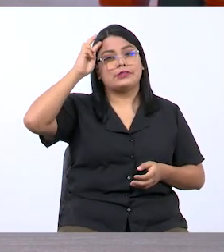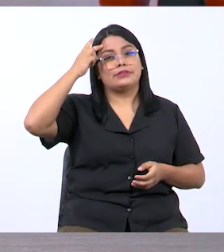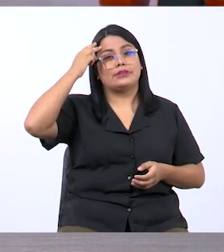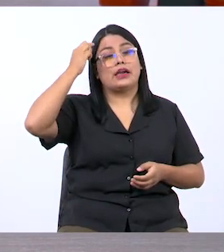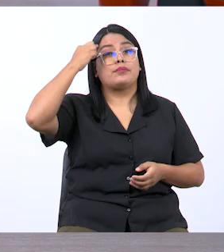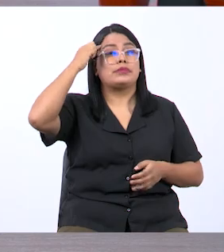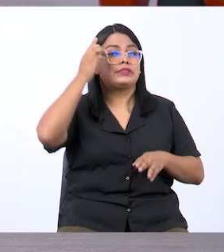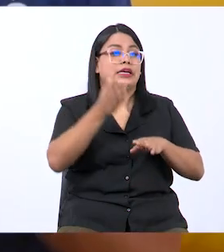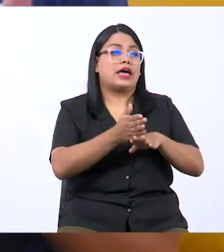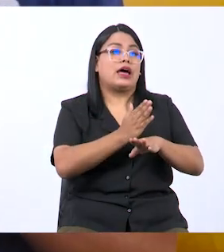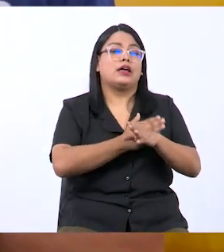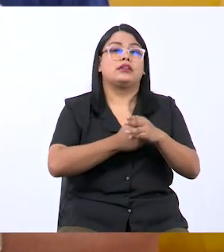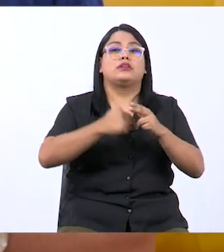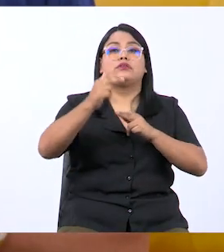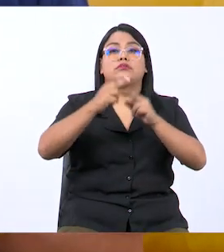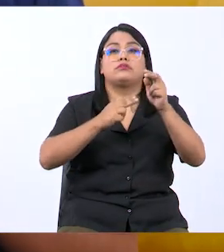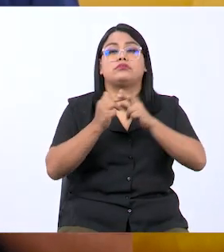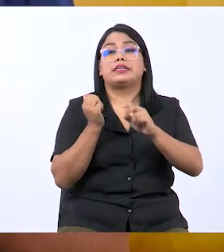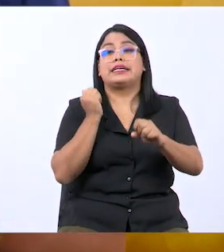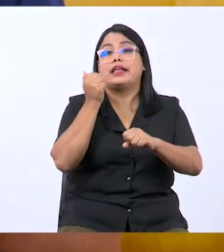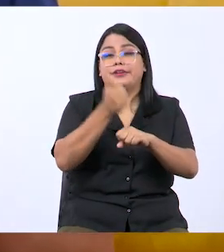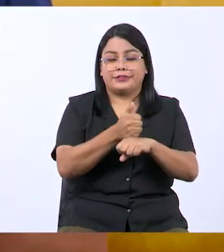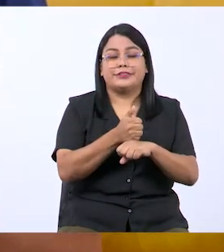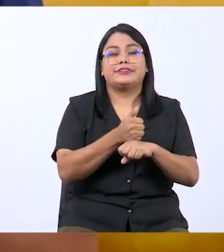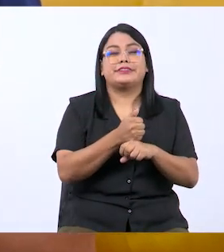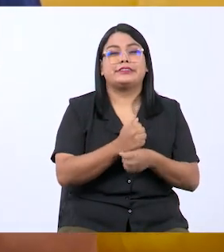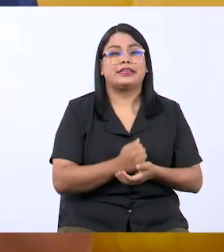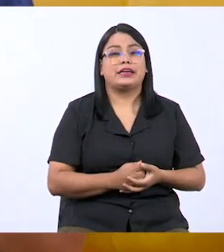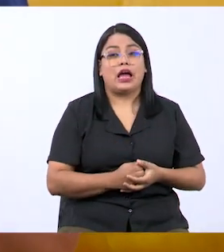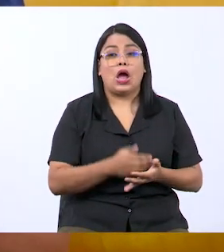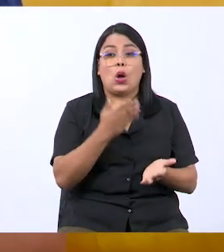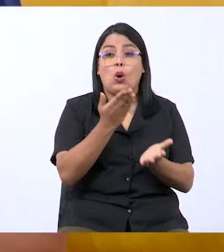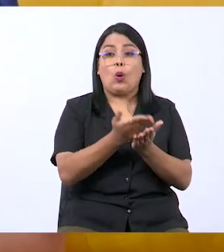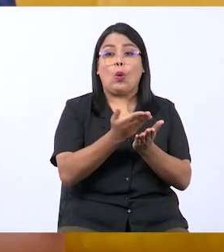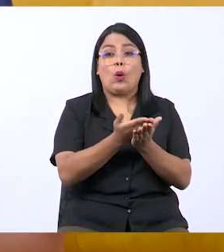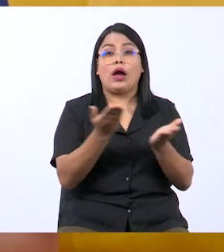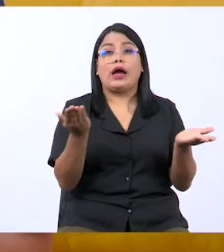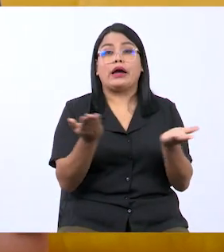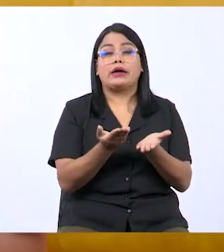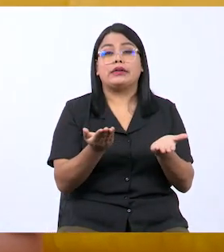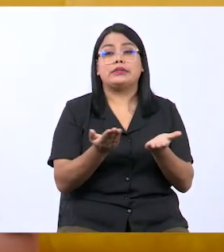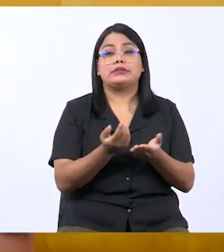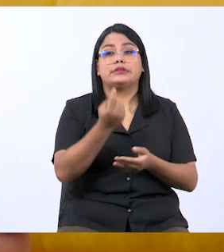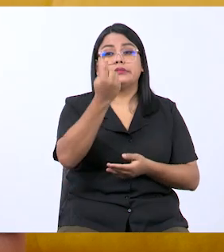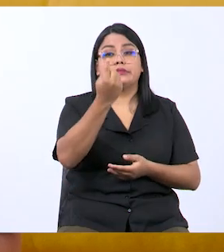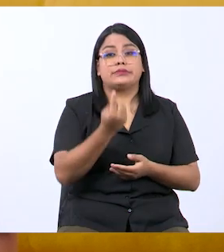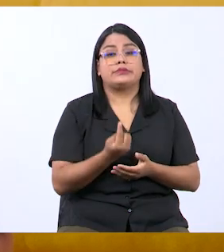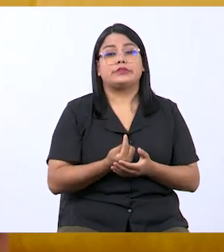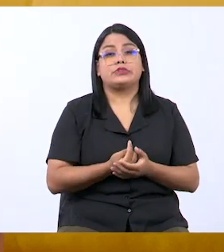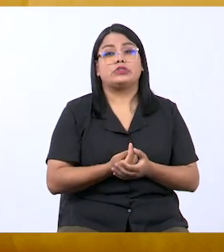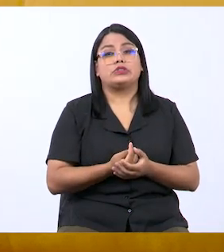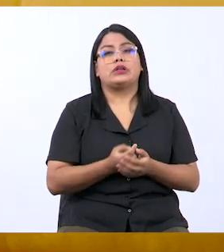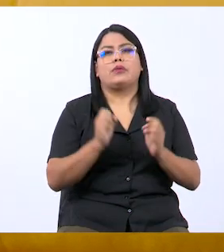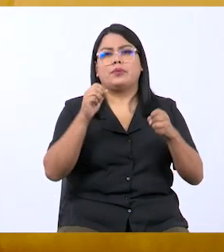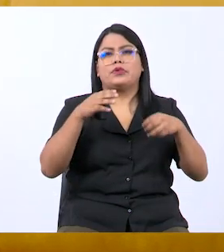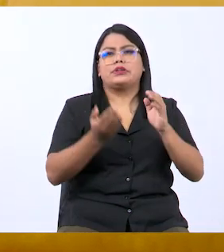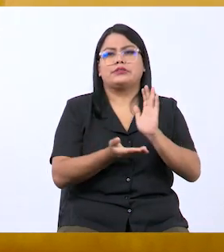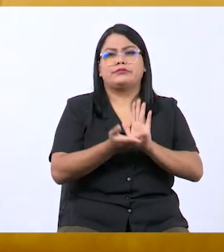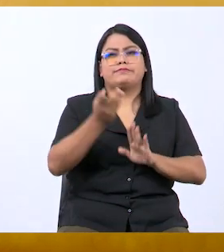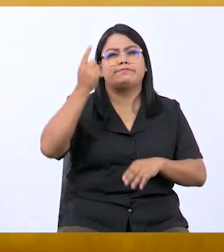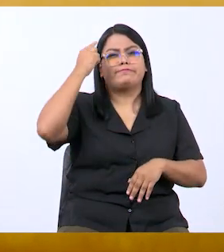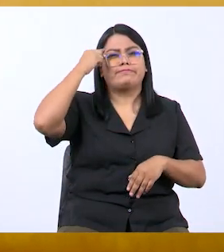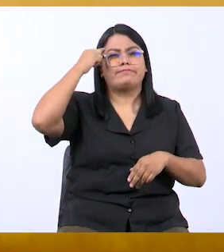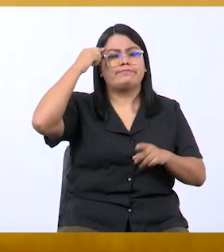la anticipación, la construcción y la consolidación. Es una propuesta hecha por el autor Charles Temple para